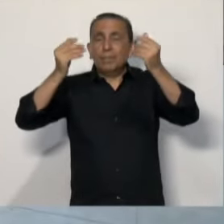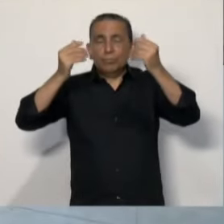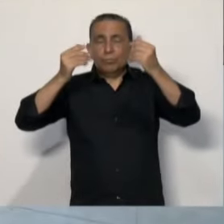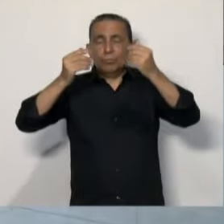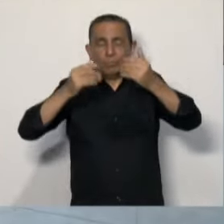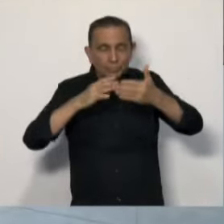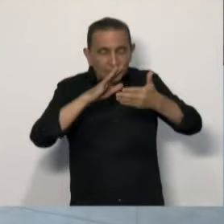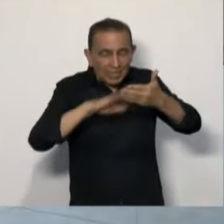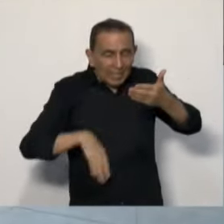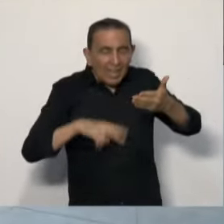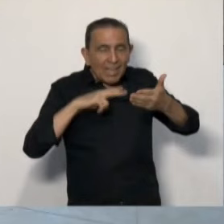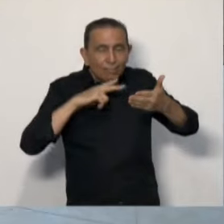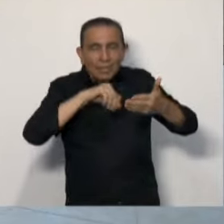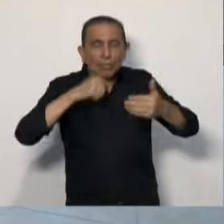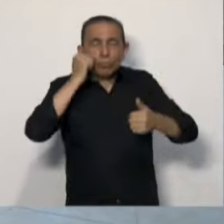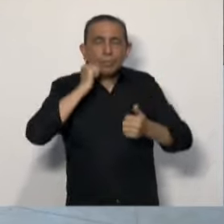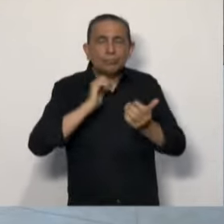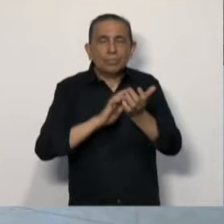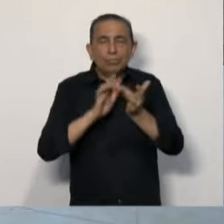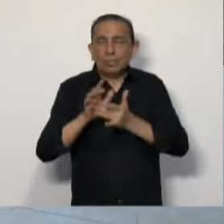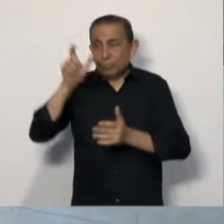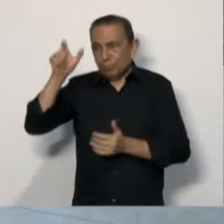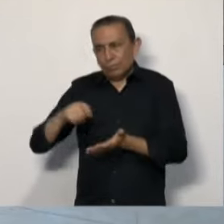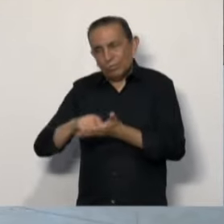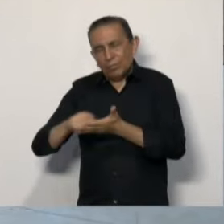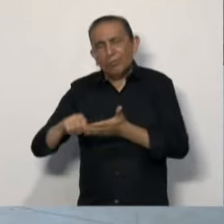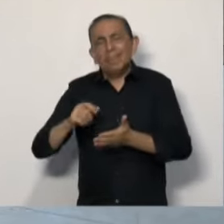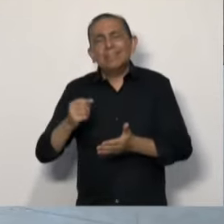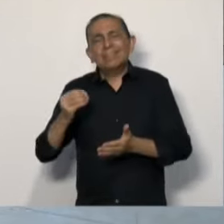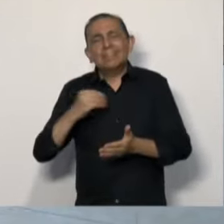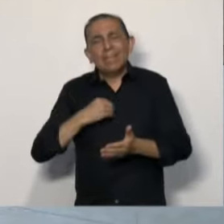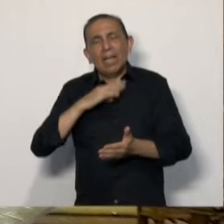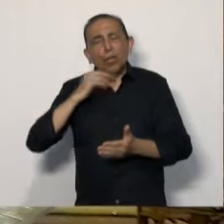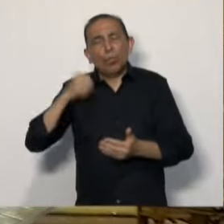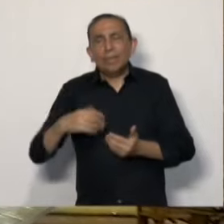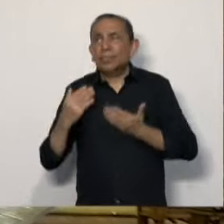Evangelio de nuestro Señor Jesucristo según San Juan.